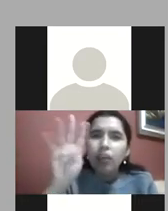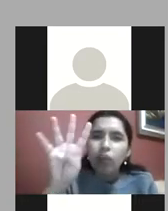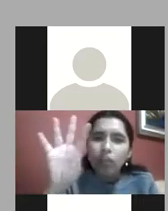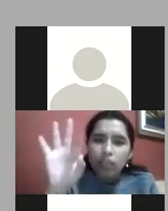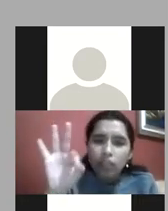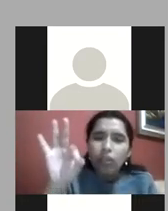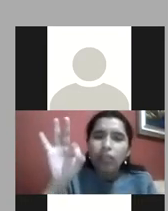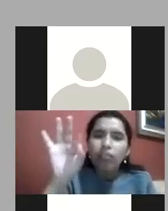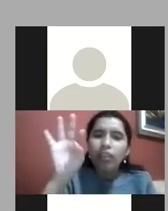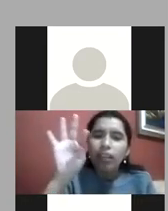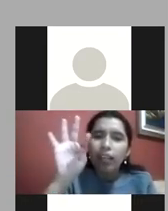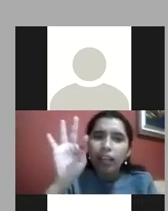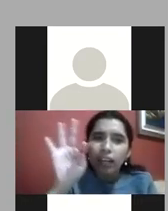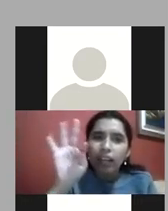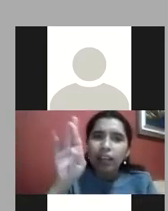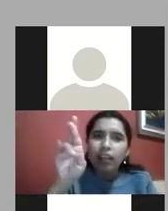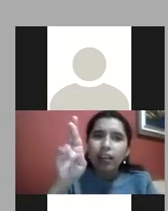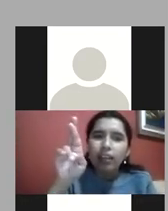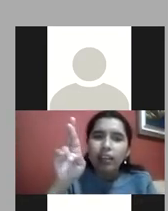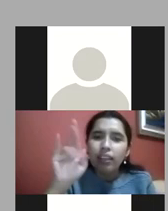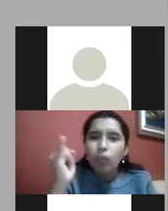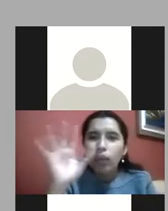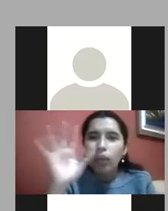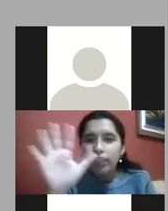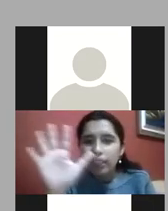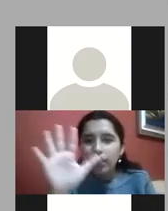Pero sí, ya en términos de la clase yo siempre la voy a dar.